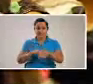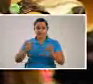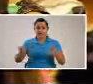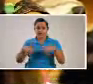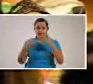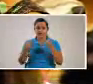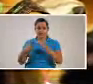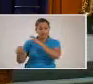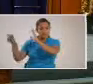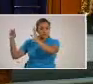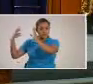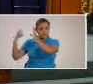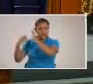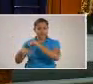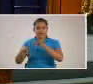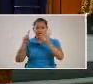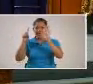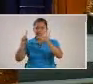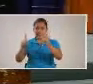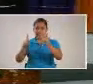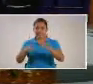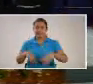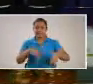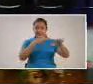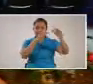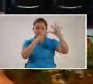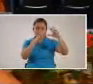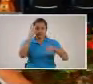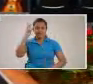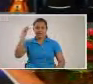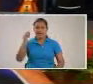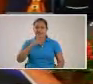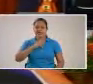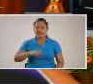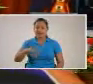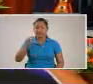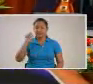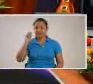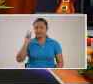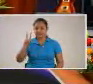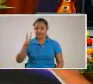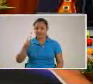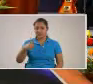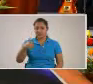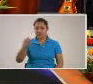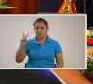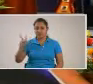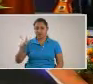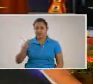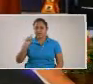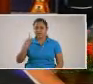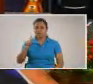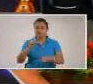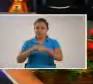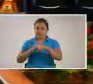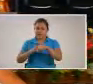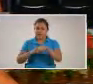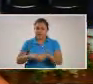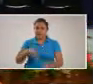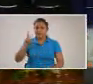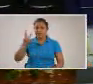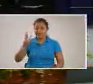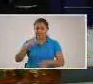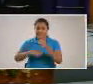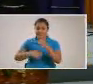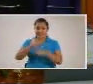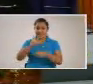trompeta, que es el segundo ay, y es el tiempo de 3 años y medio que nosotros conocemos